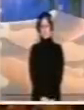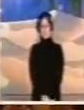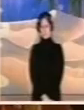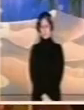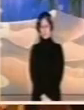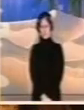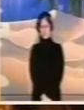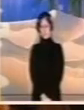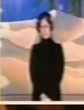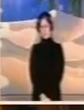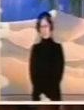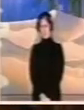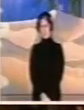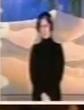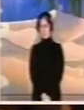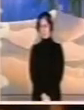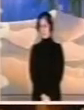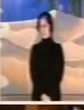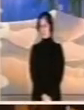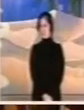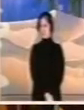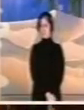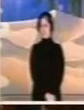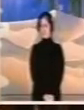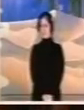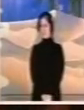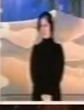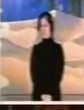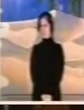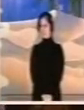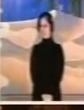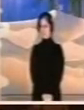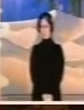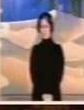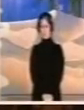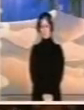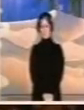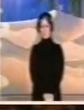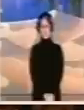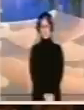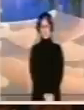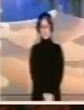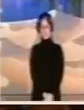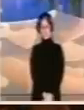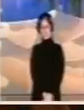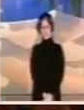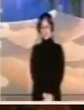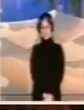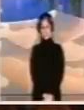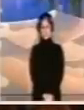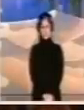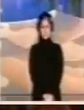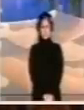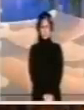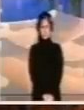parte del mundo. Lo dicho, son las cuartas en subirse al escenario hoy en Santa Catalina buscando nada más y nada menos que un puesto